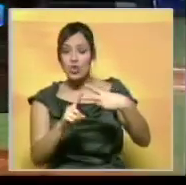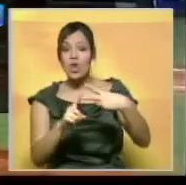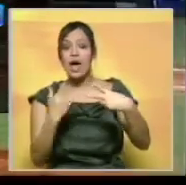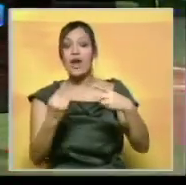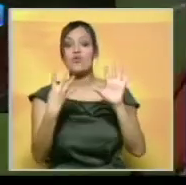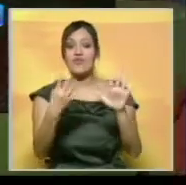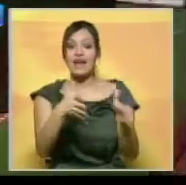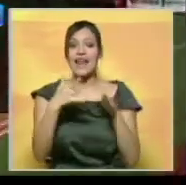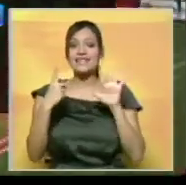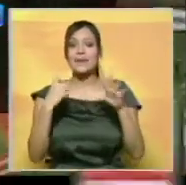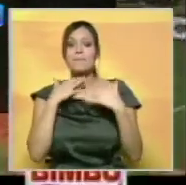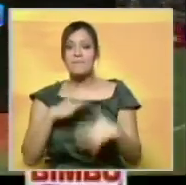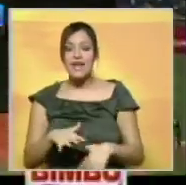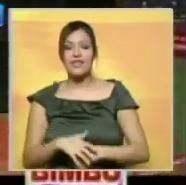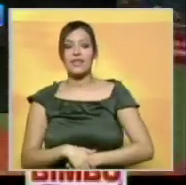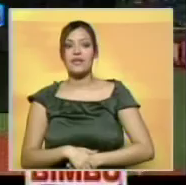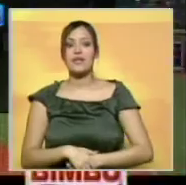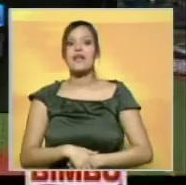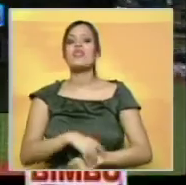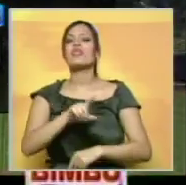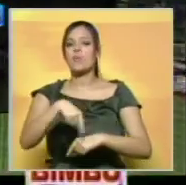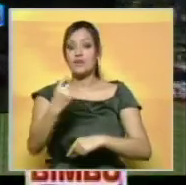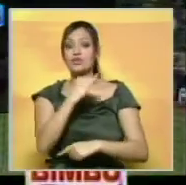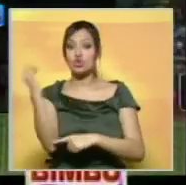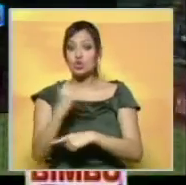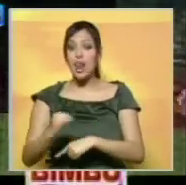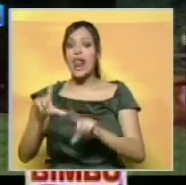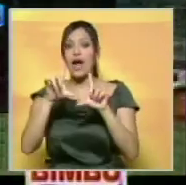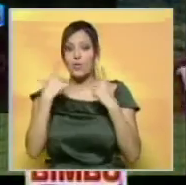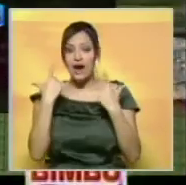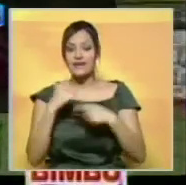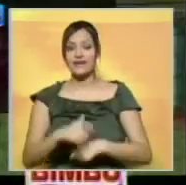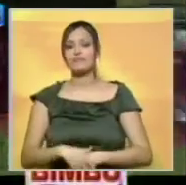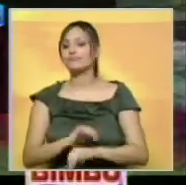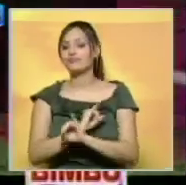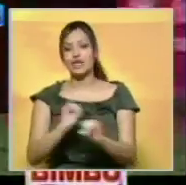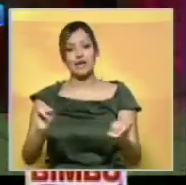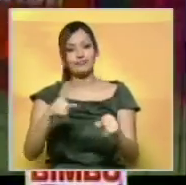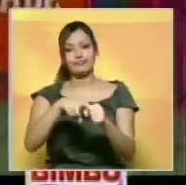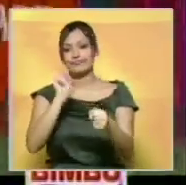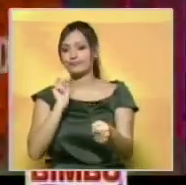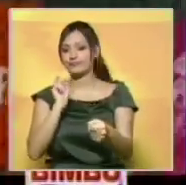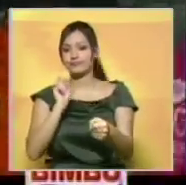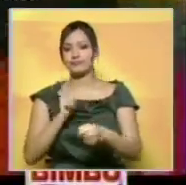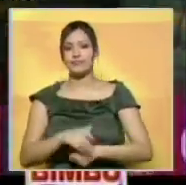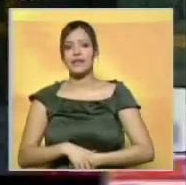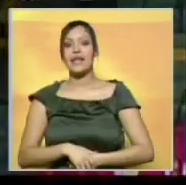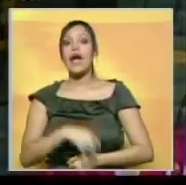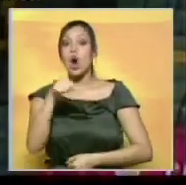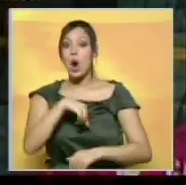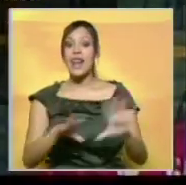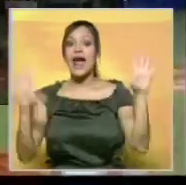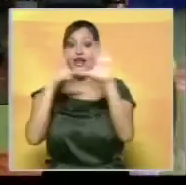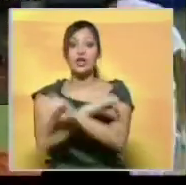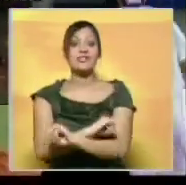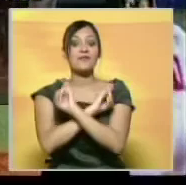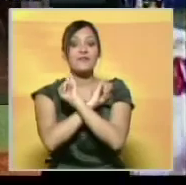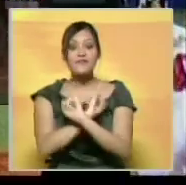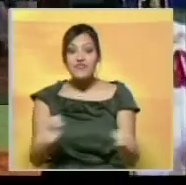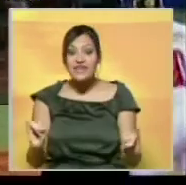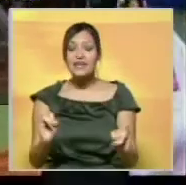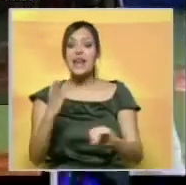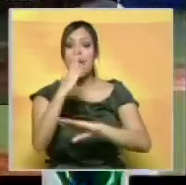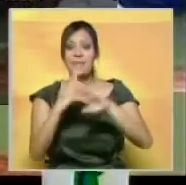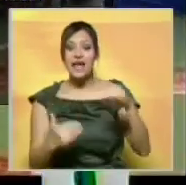9 ganados y 6 perdidos. Más atrás figuran Zulia y La Guaira ya eliminados. Con este panorama, esta noche culmina el calendario del